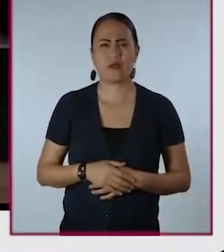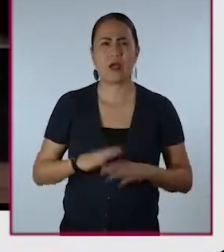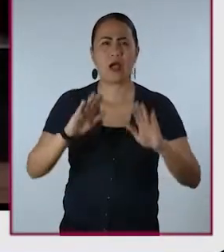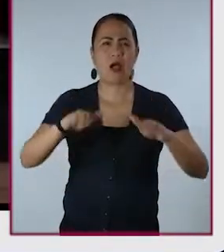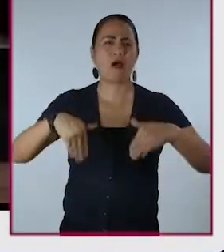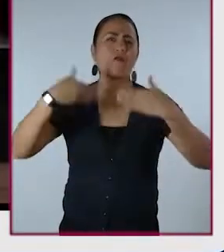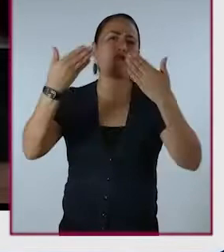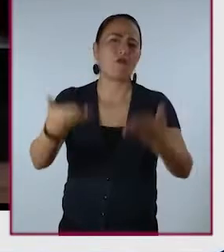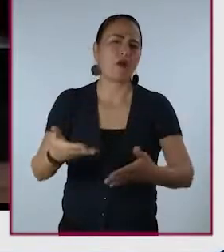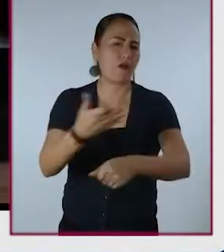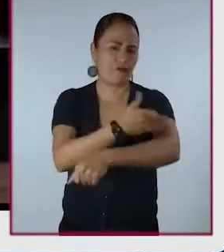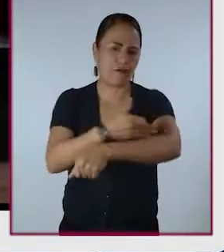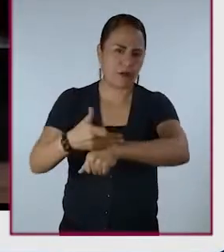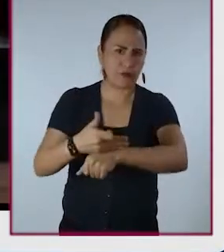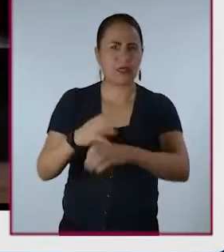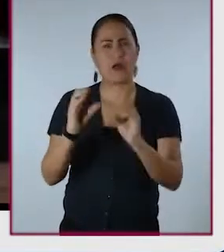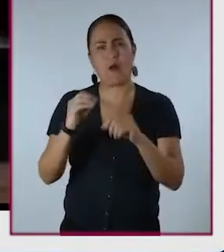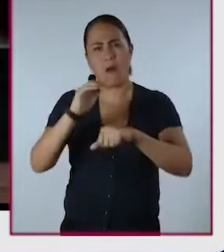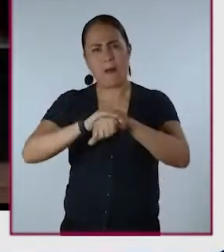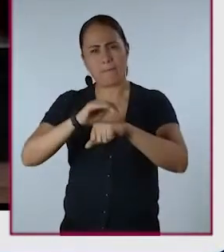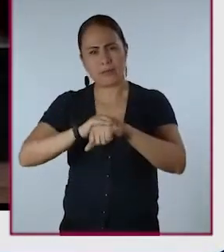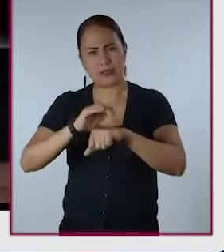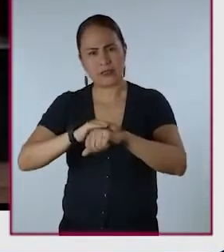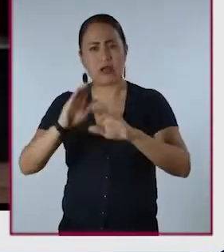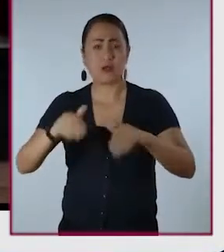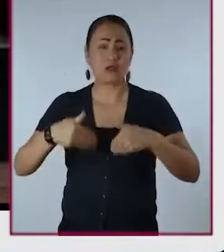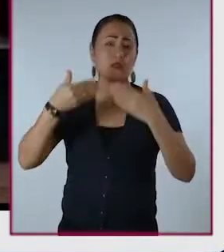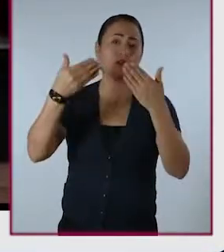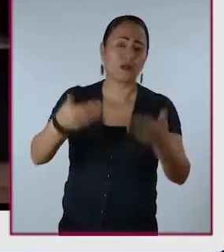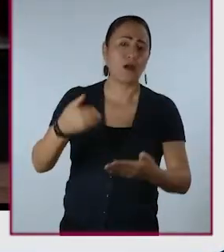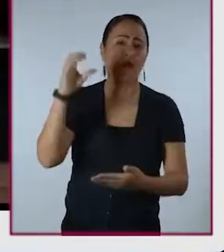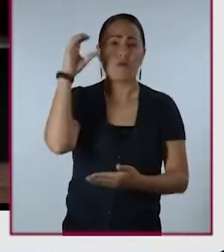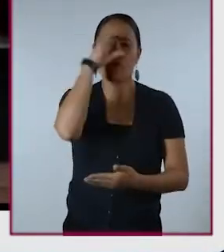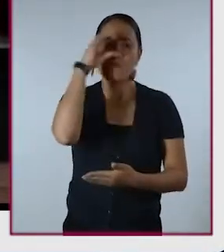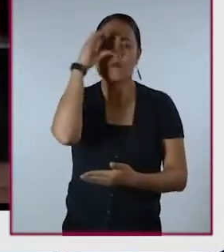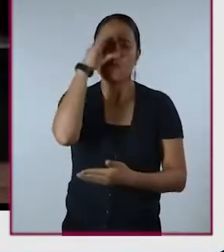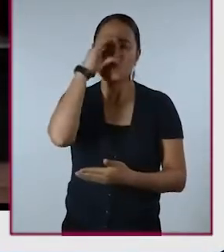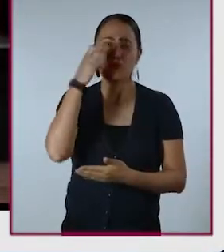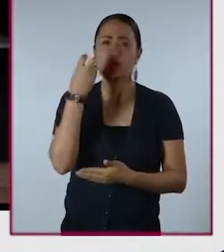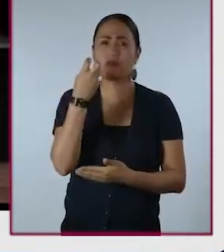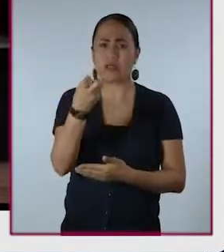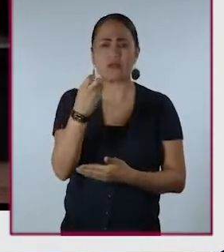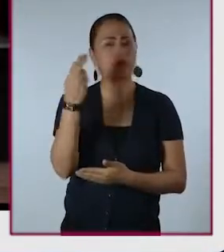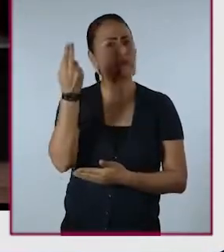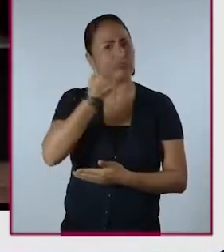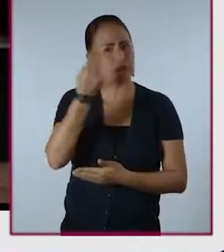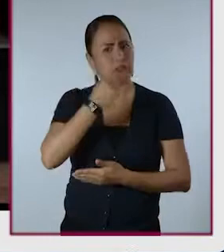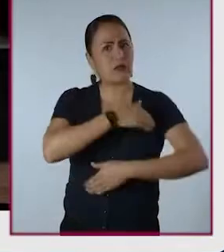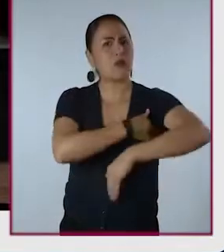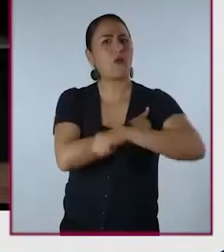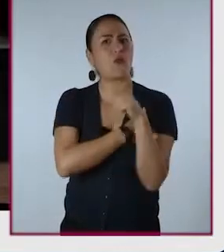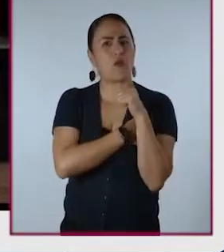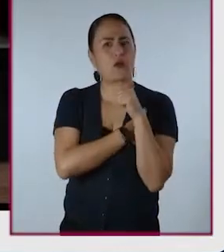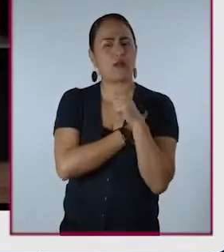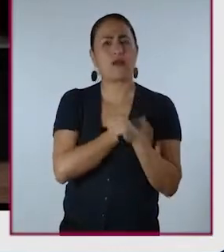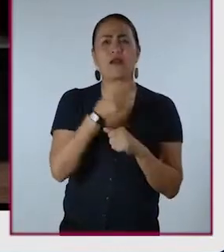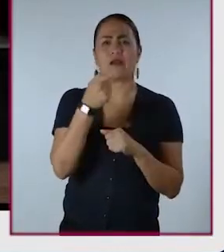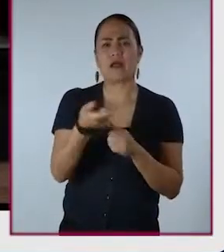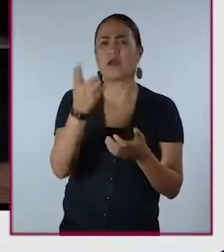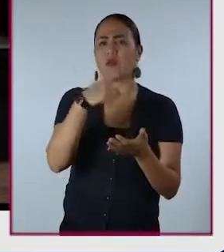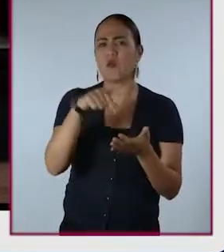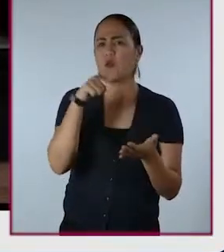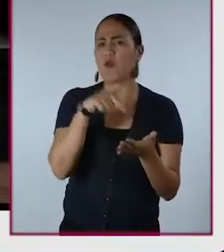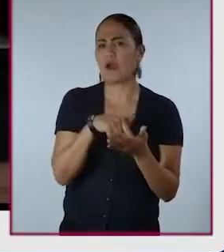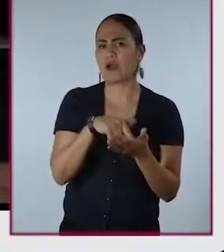entorno familiar y de amistad, esas fotografías tienen que estar guardadas en torres de